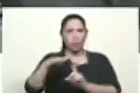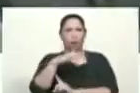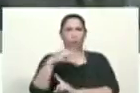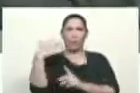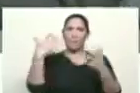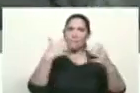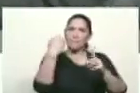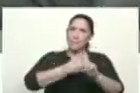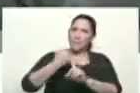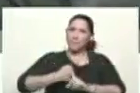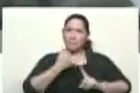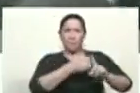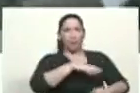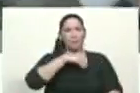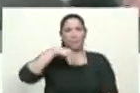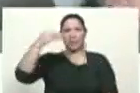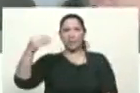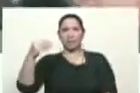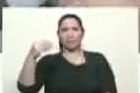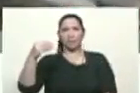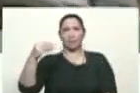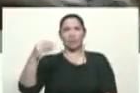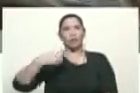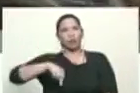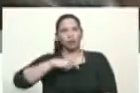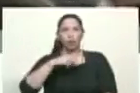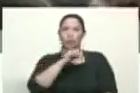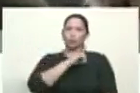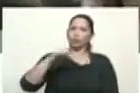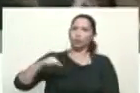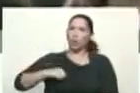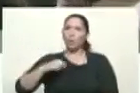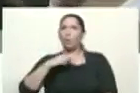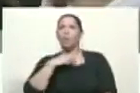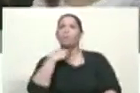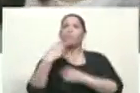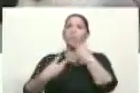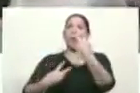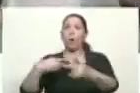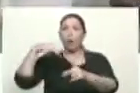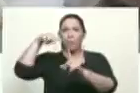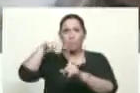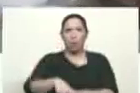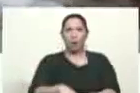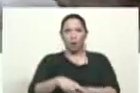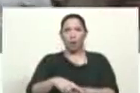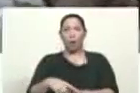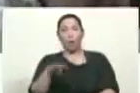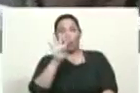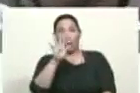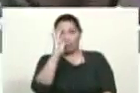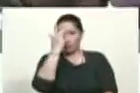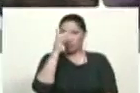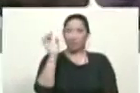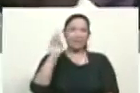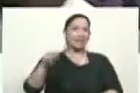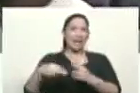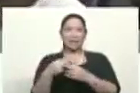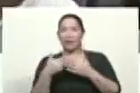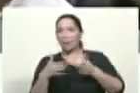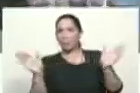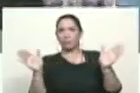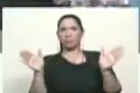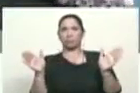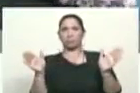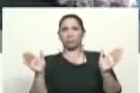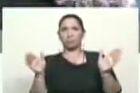su esperanza, porque somos la voz de los excluidos, de los que el 4 de febrero nadie les abría la puerta, de